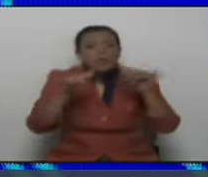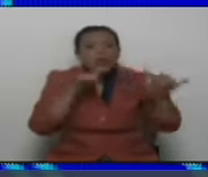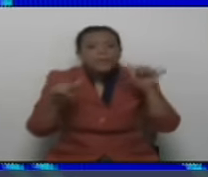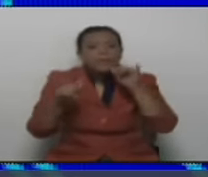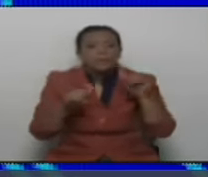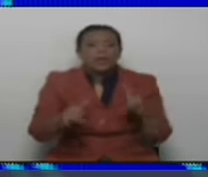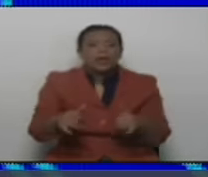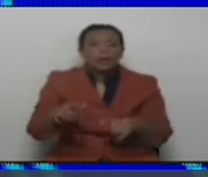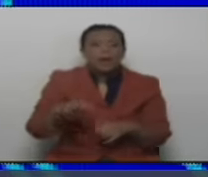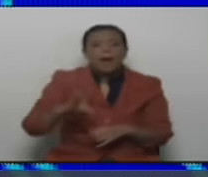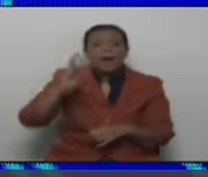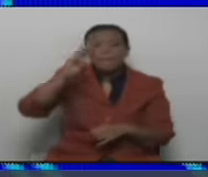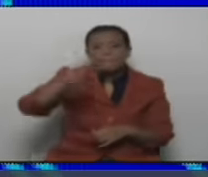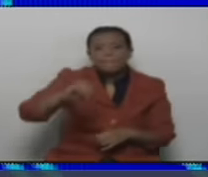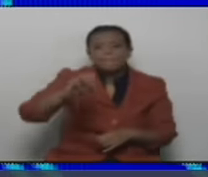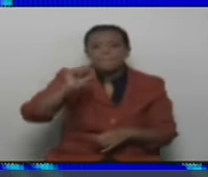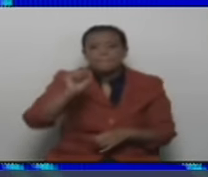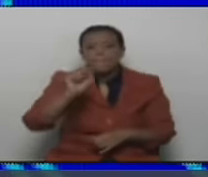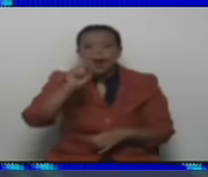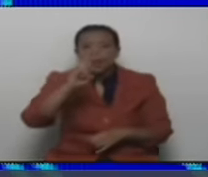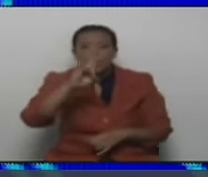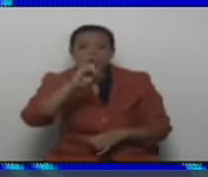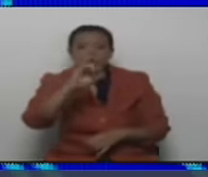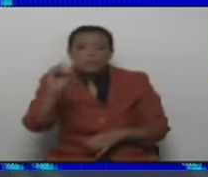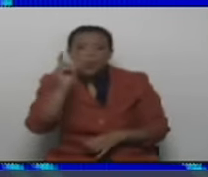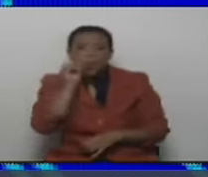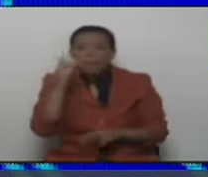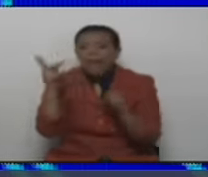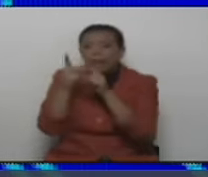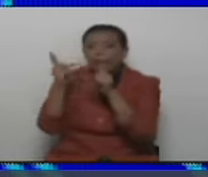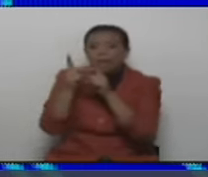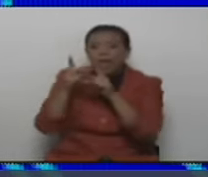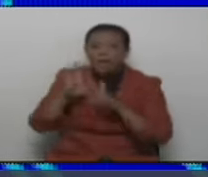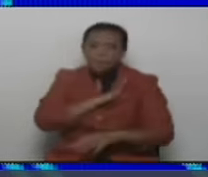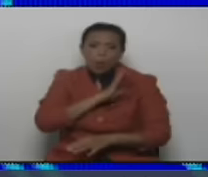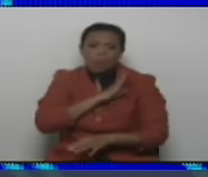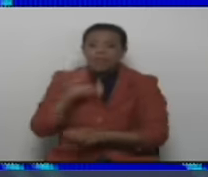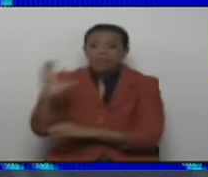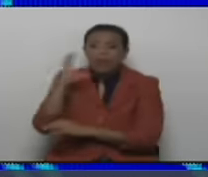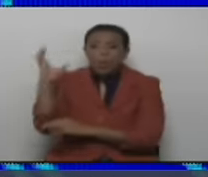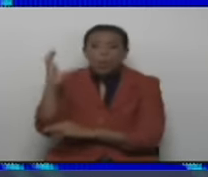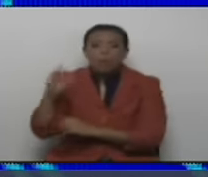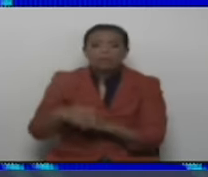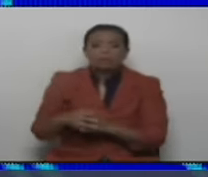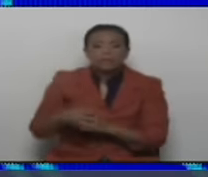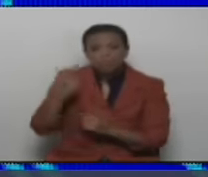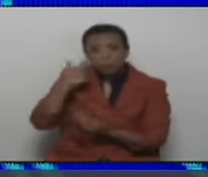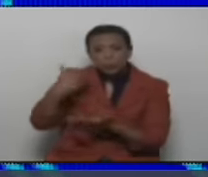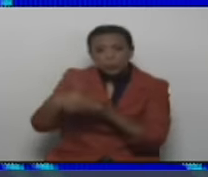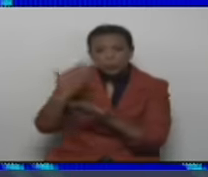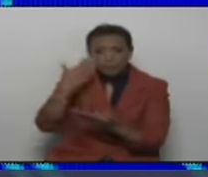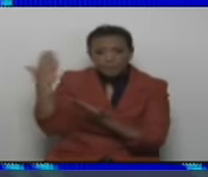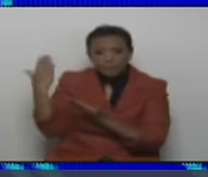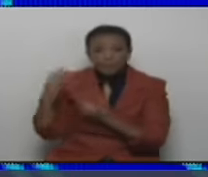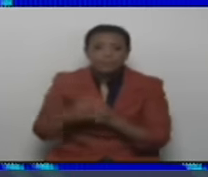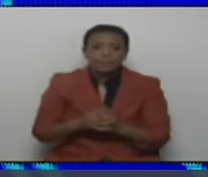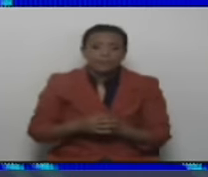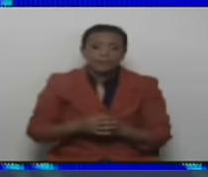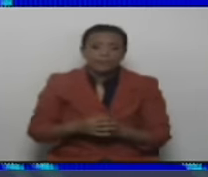el Mauricio, el hotelero. Y tenemos el sonido de Mauricio, si quieres lo escuchamos. Porque... Vamos a ver,